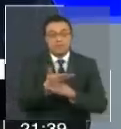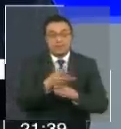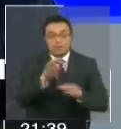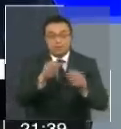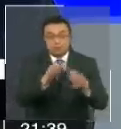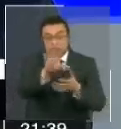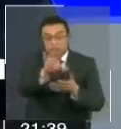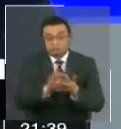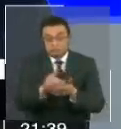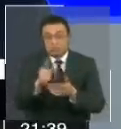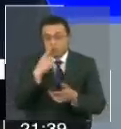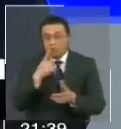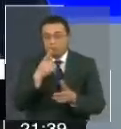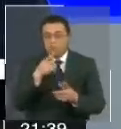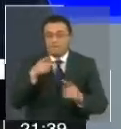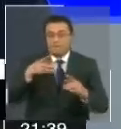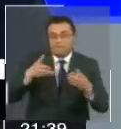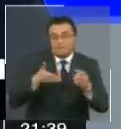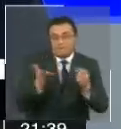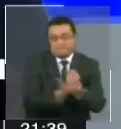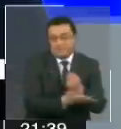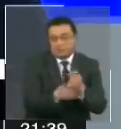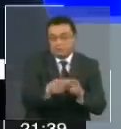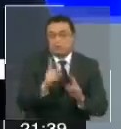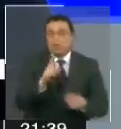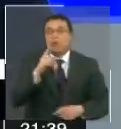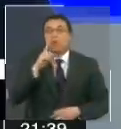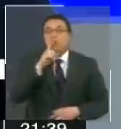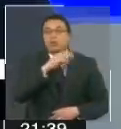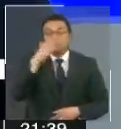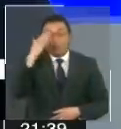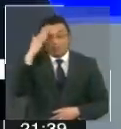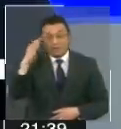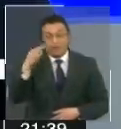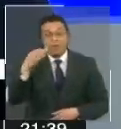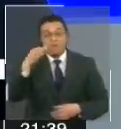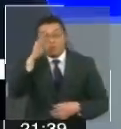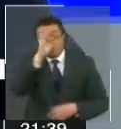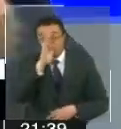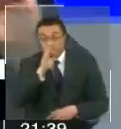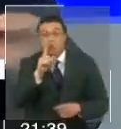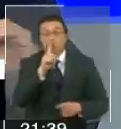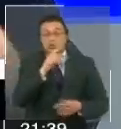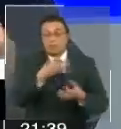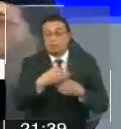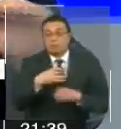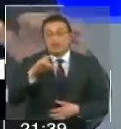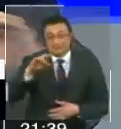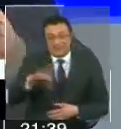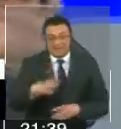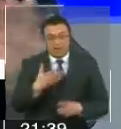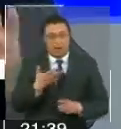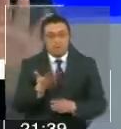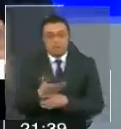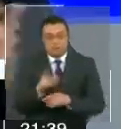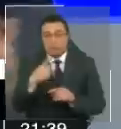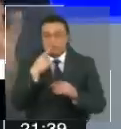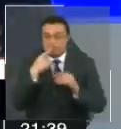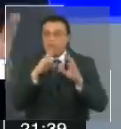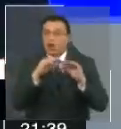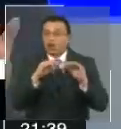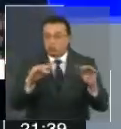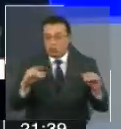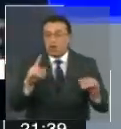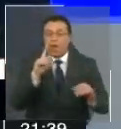procesamiento a Juan Emilio Cheire? En realidad, el procesamiento se pide el último día en que yo estoy en funciones. ¿Pero se sabía que lo iban a pedir? Estaba este rumor de